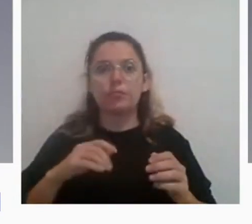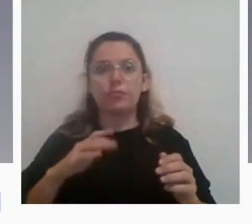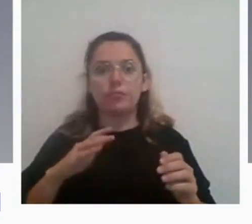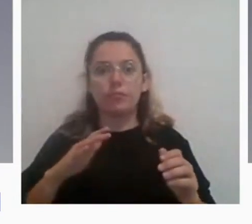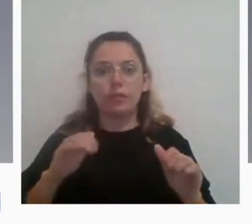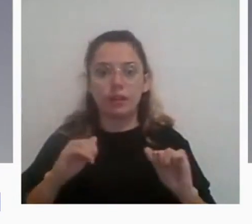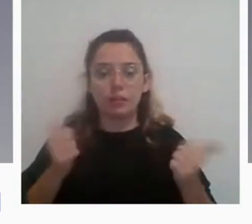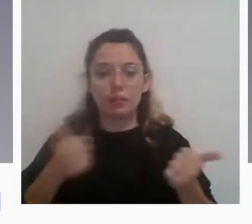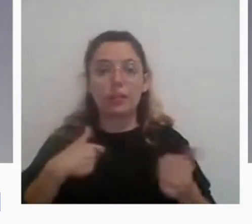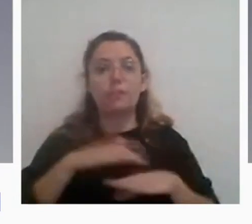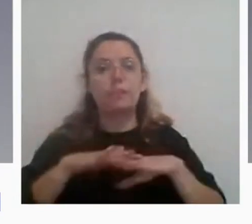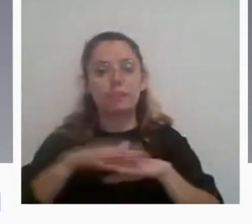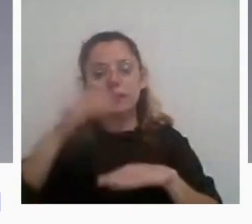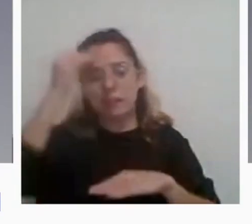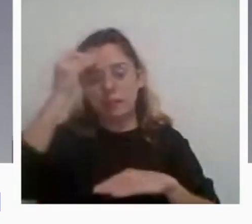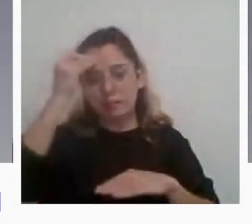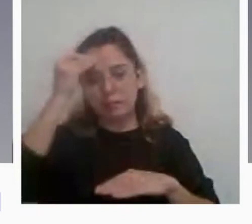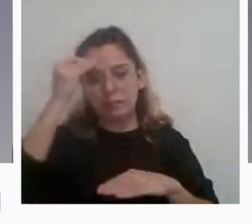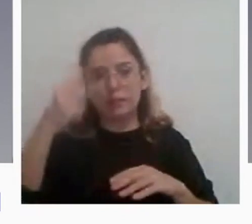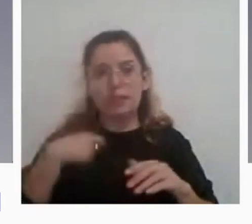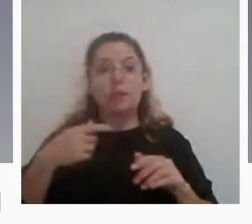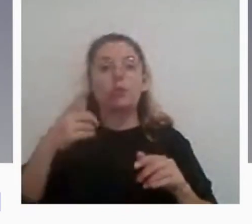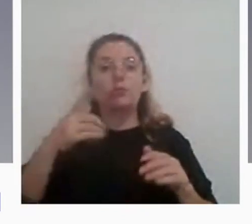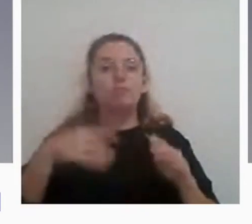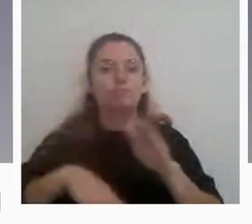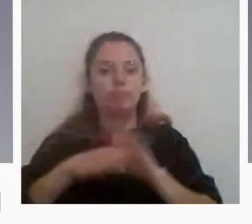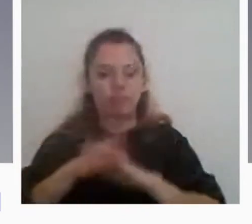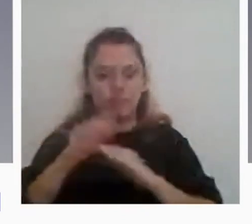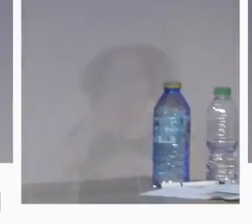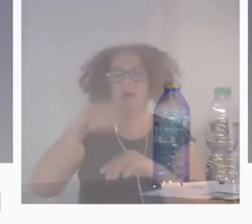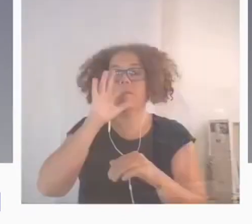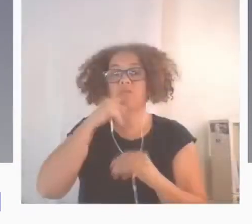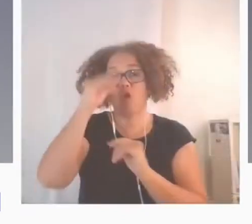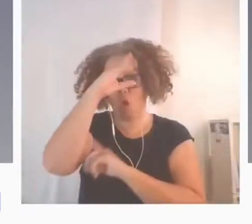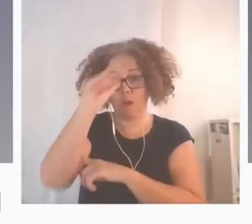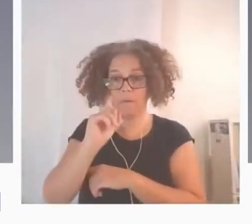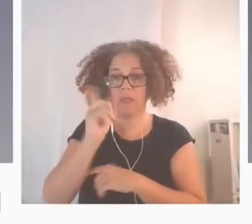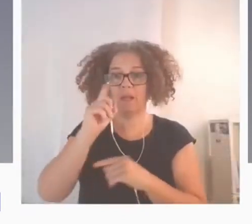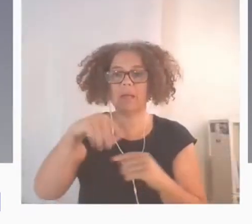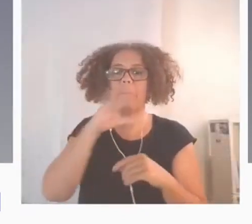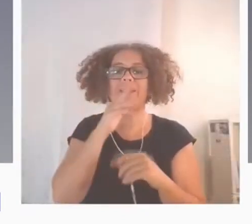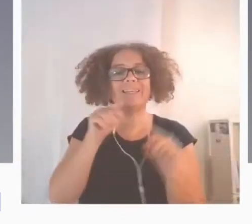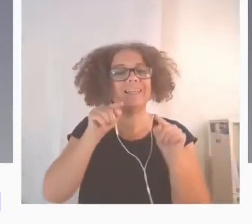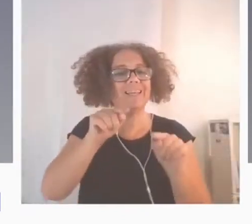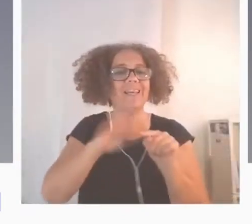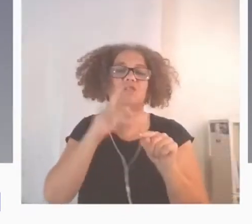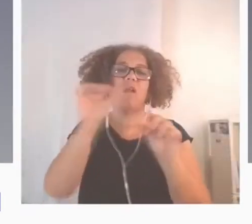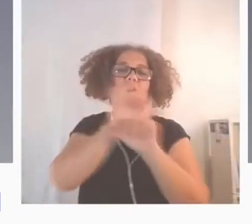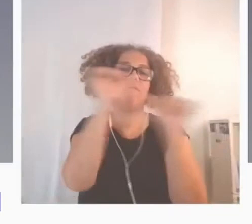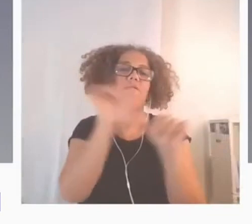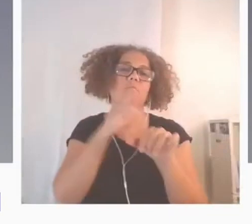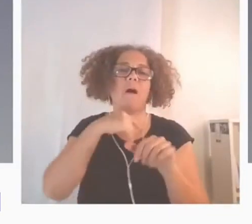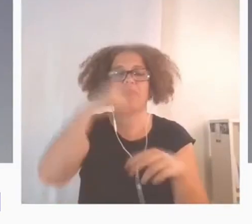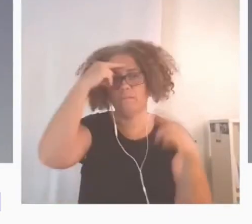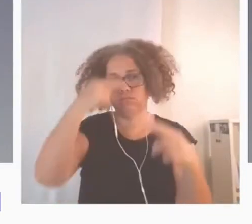base de pensamiento, lo va a preservar. No lo va a olvidar de ver. Y eso es una manera también de preservar